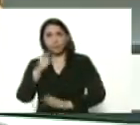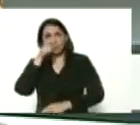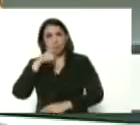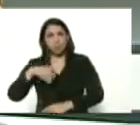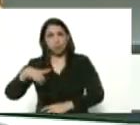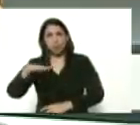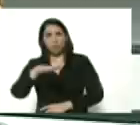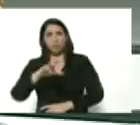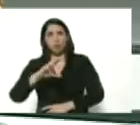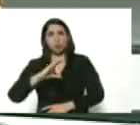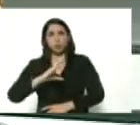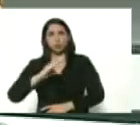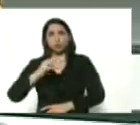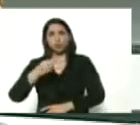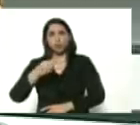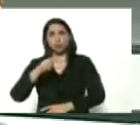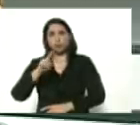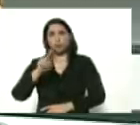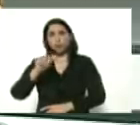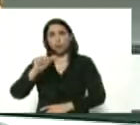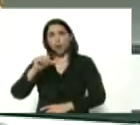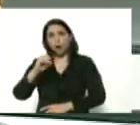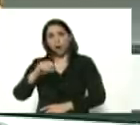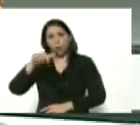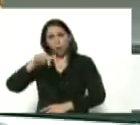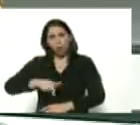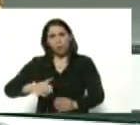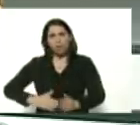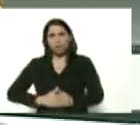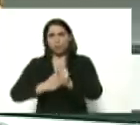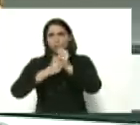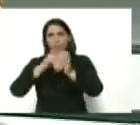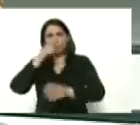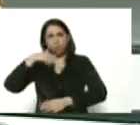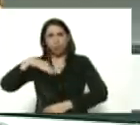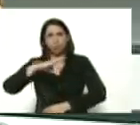Chuao, hoy heroico pueblo de Chuao,